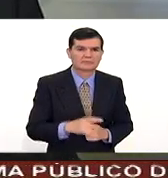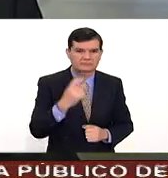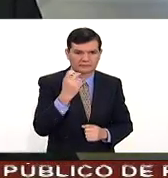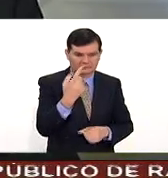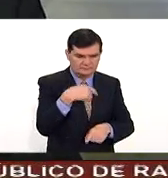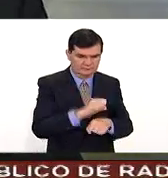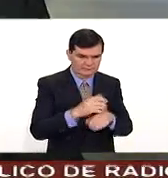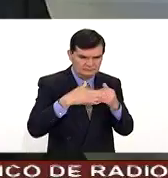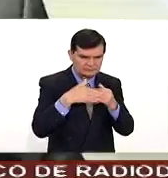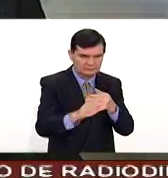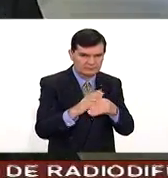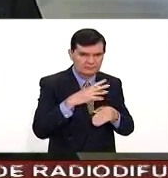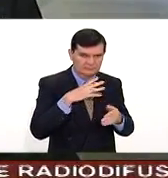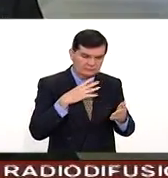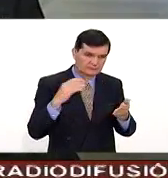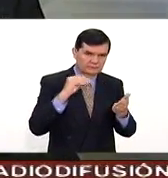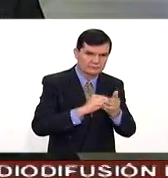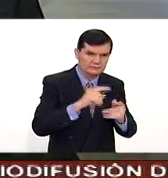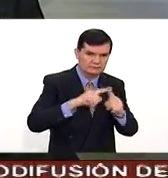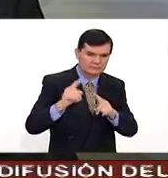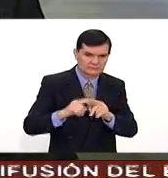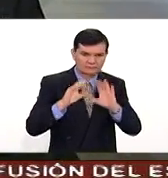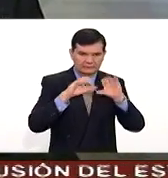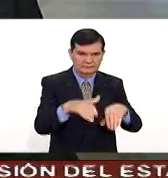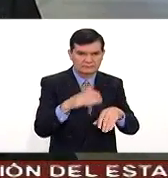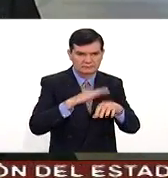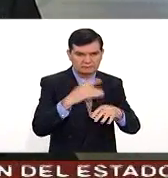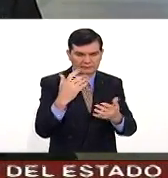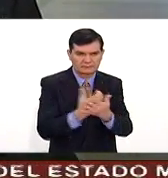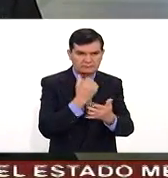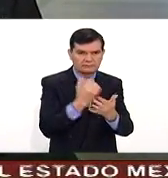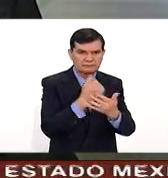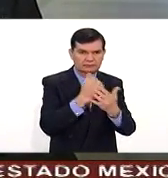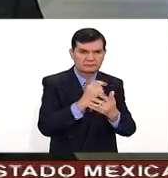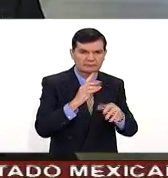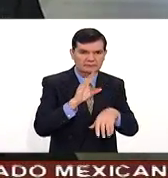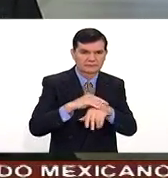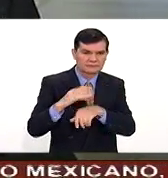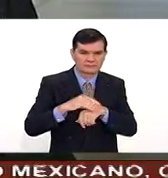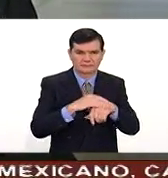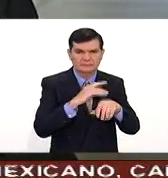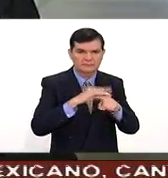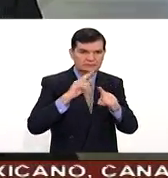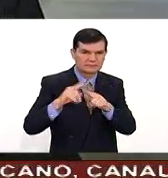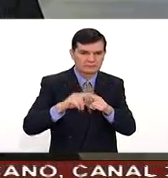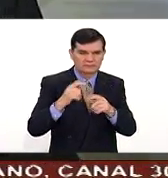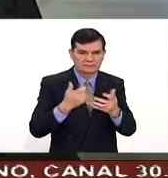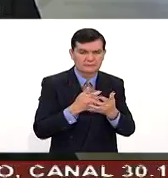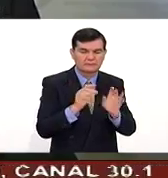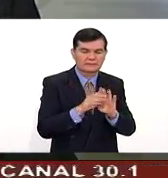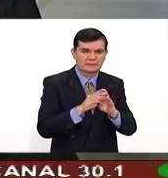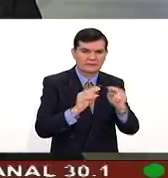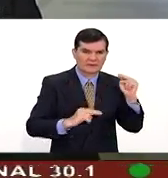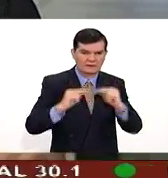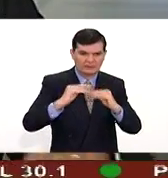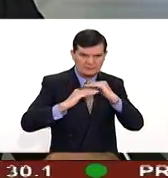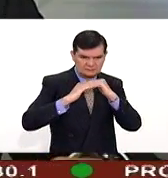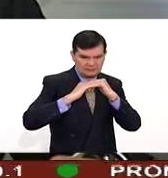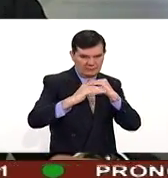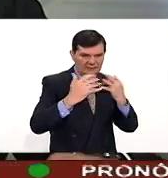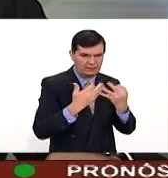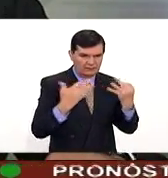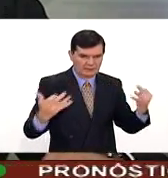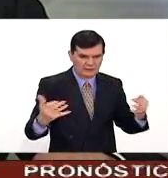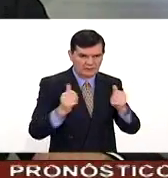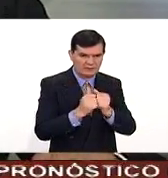En esta semana se adjudicarán los contratos correspondientes a los ganadores de las licitaciones correspondientes a la nivelación del terreno y